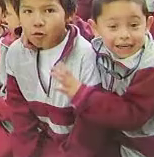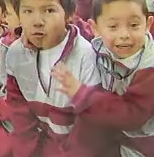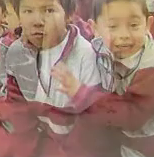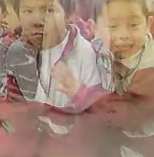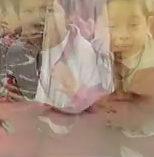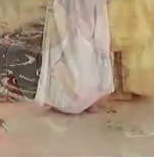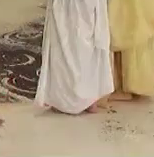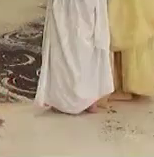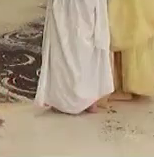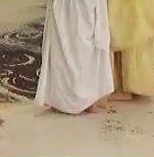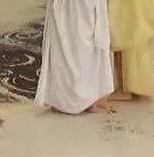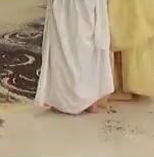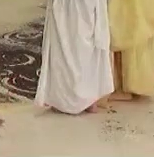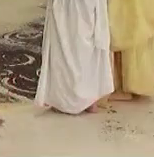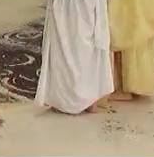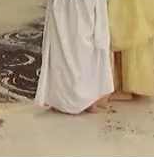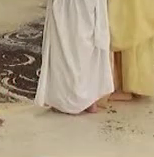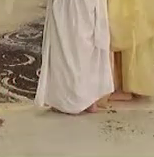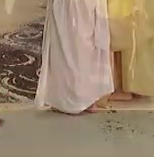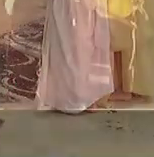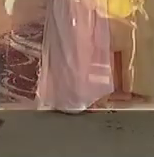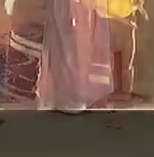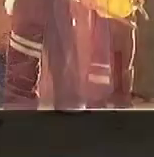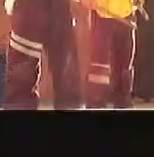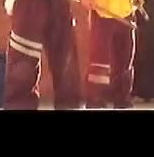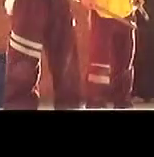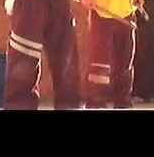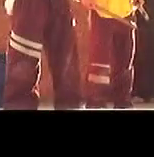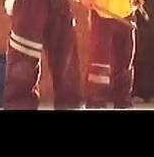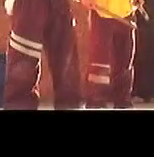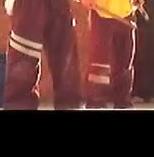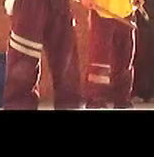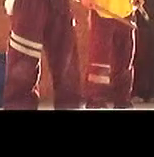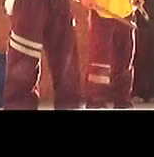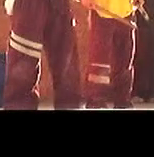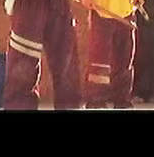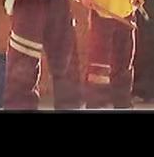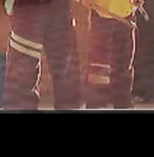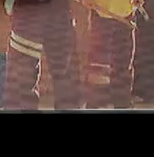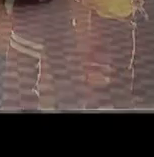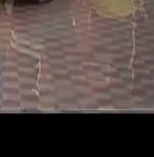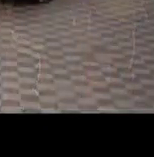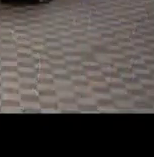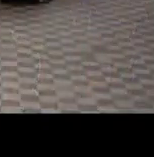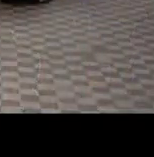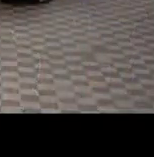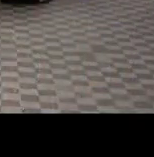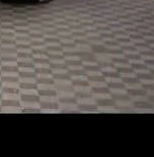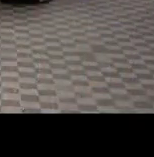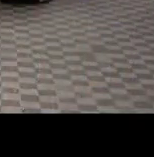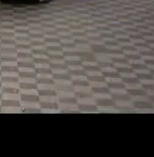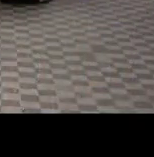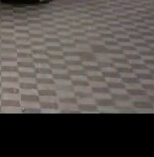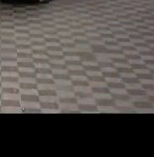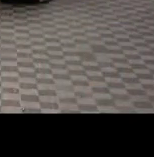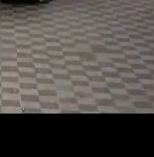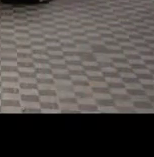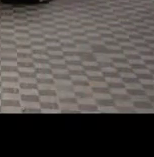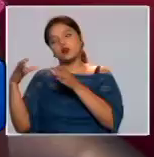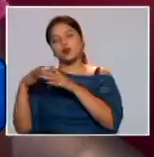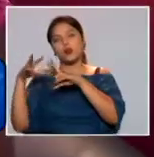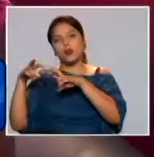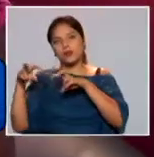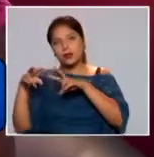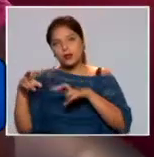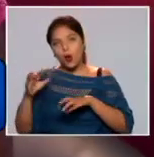diferentes centros centros de interés en teatro en danza en música en plásticas tenemos otro frente de investigación